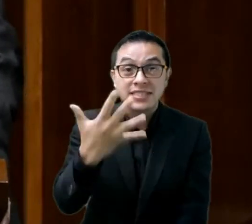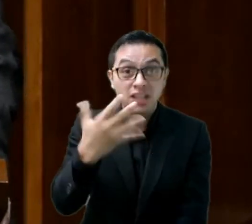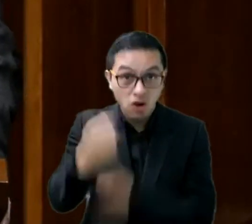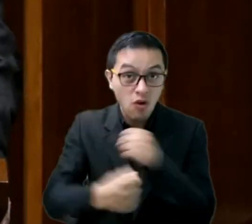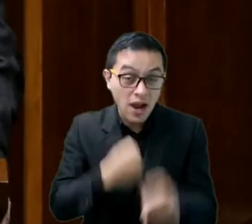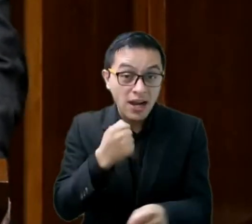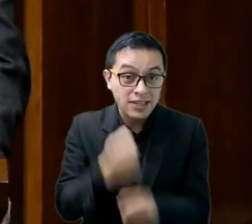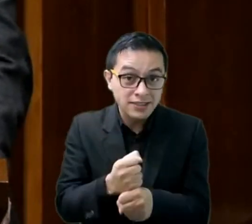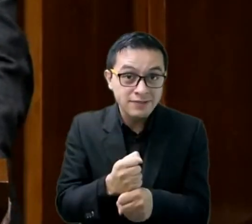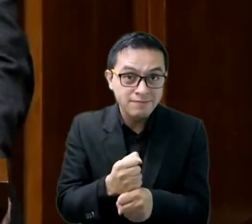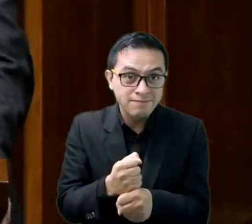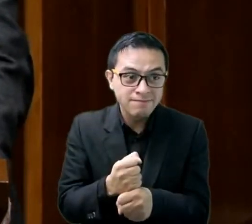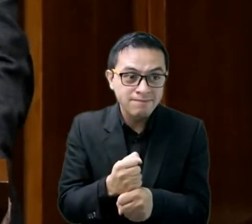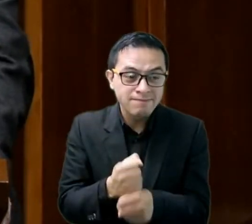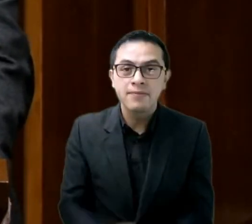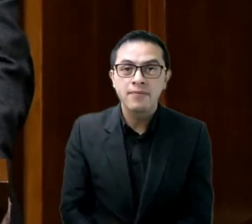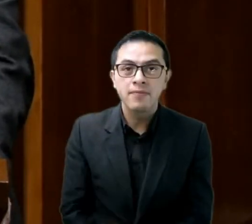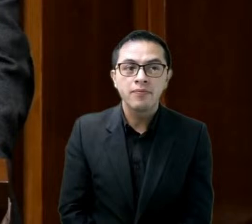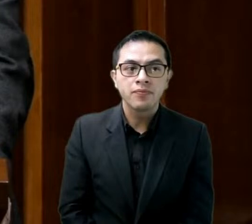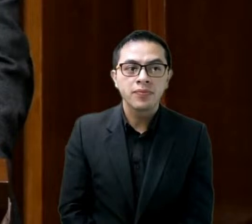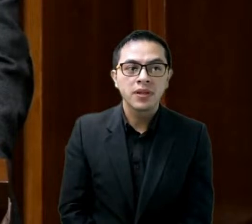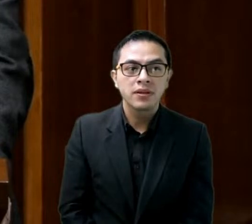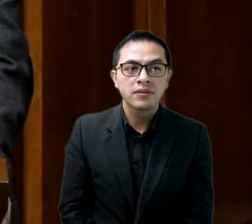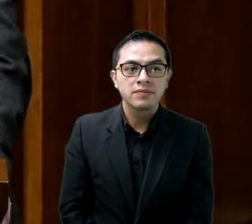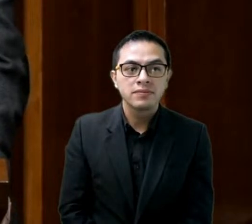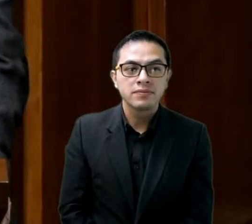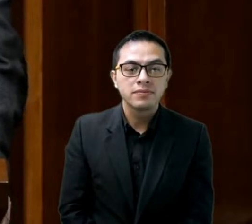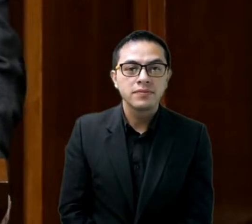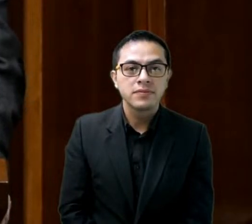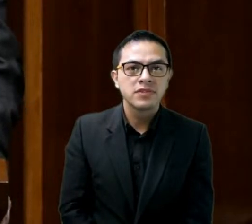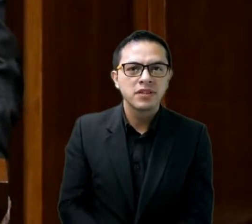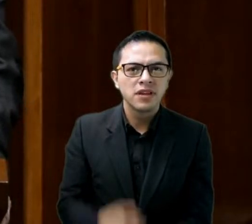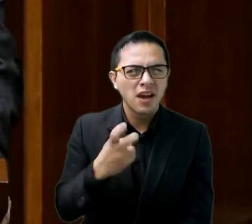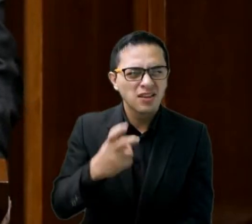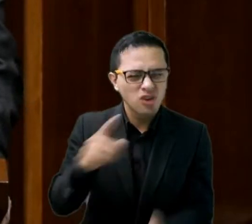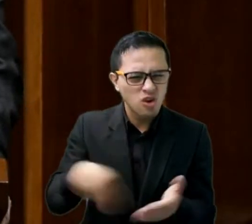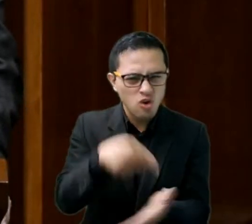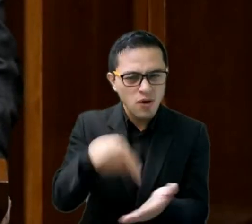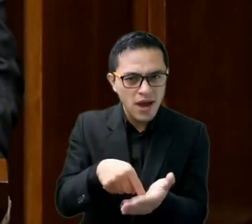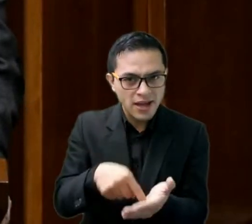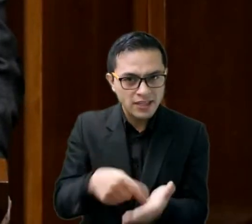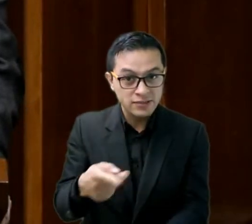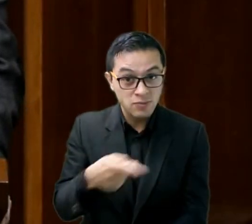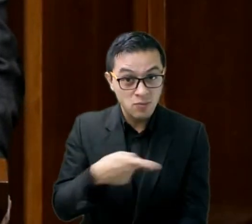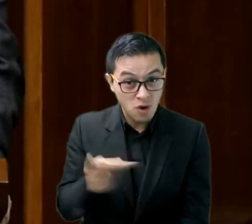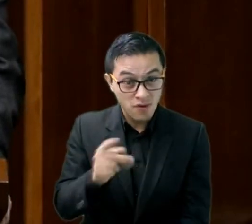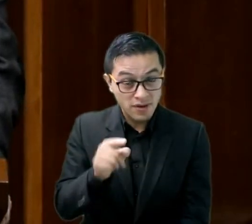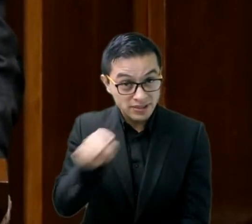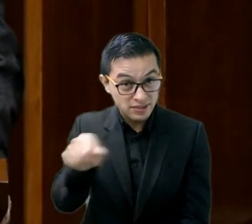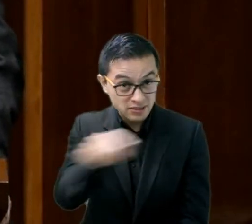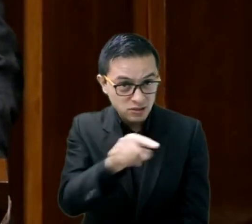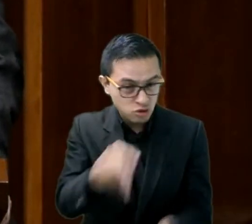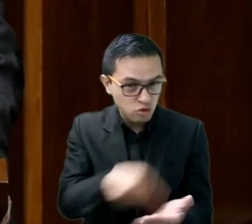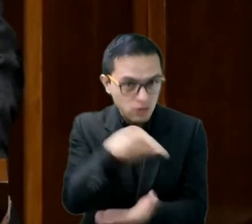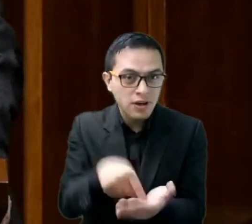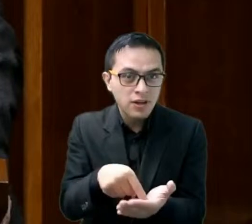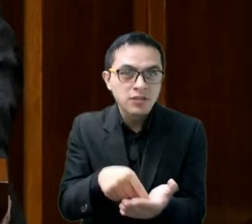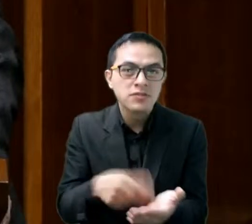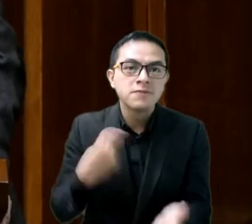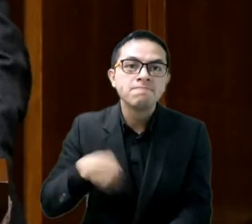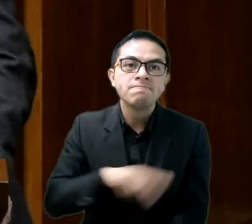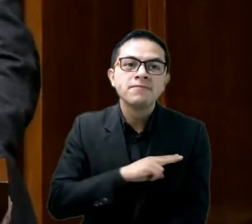también es la parte importante. Y en el caso de las zonas pobres de esa región, tenemos una ventaja y